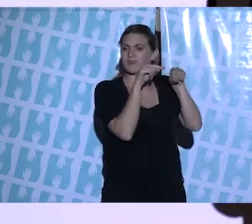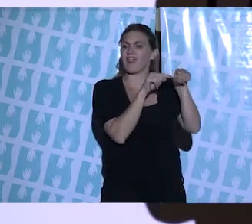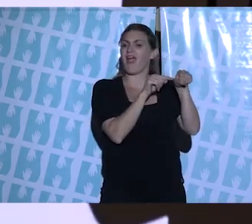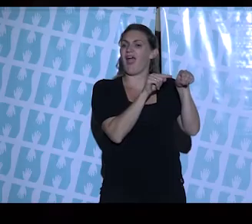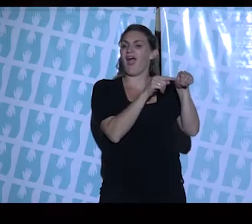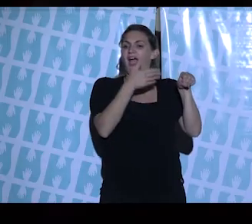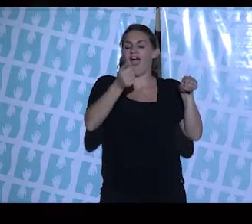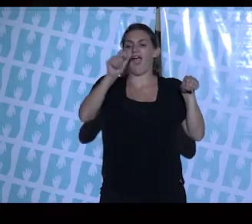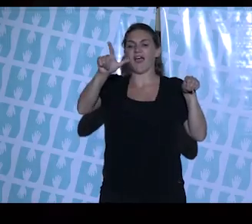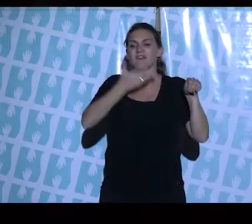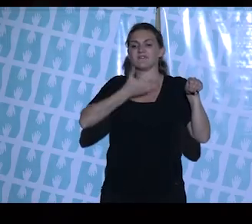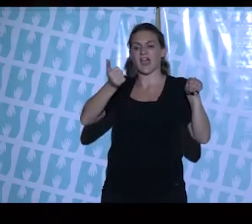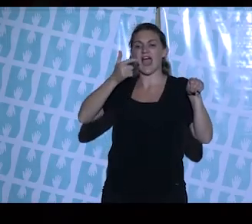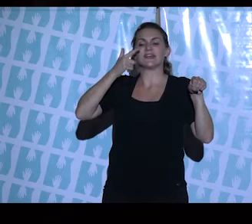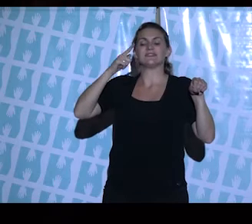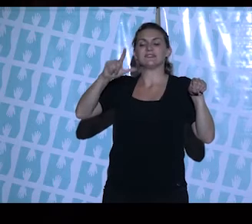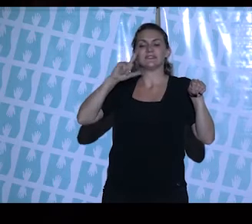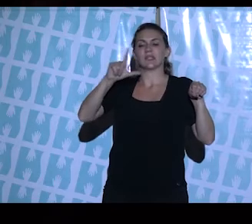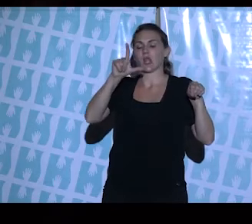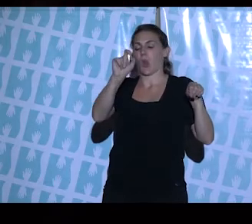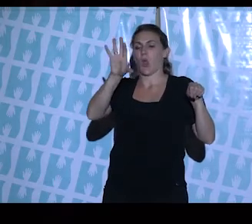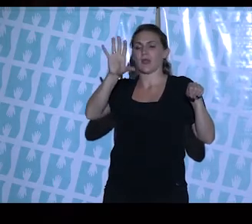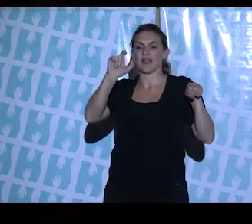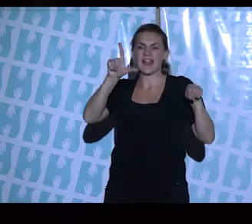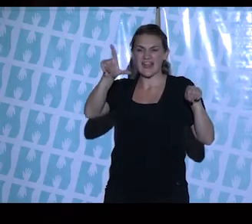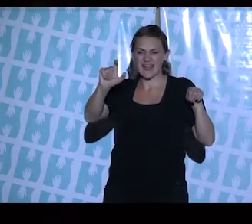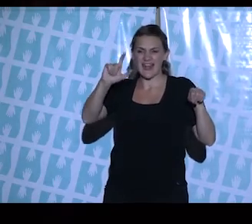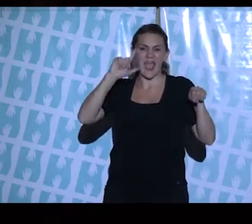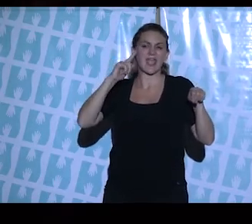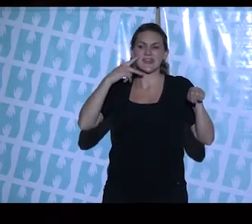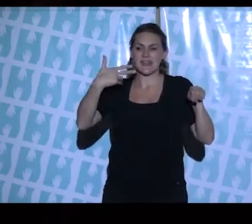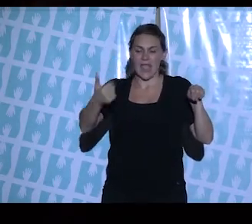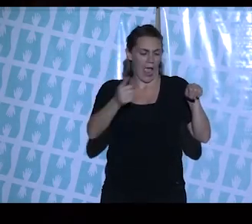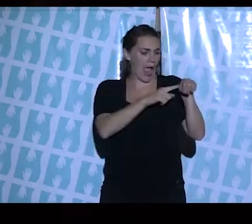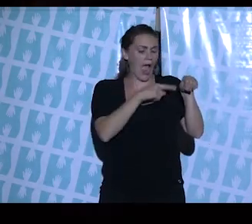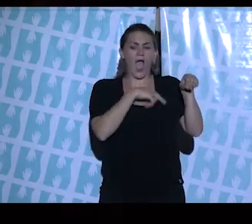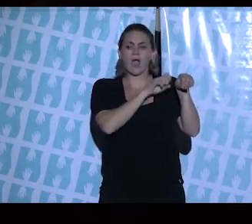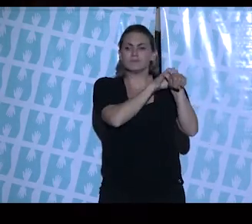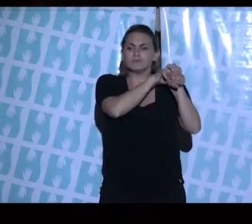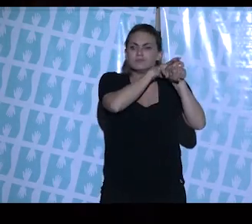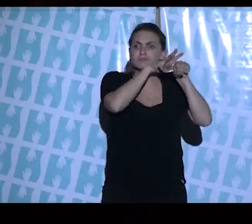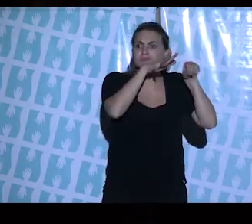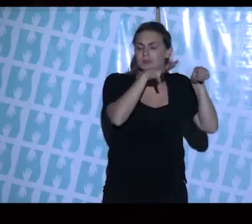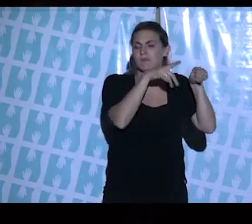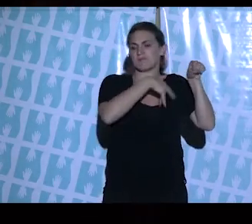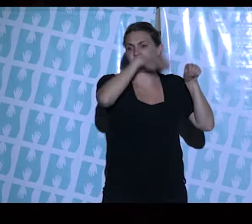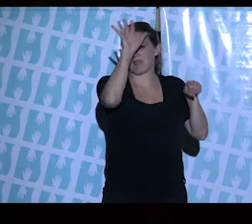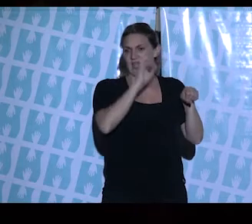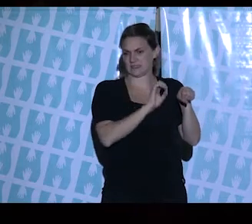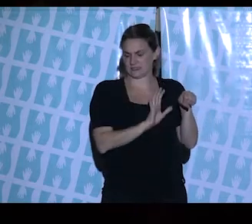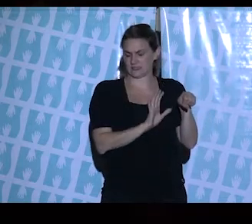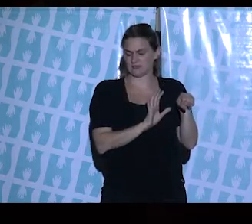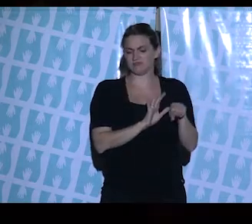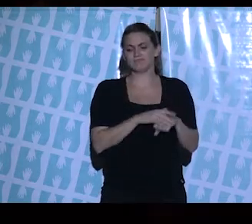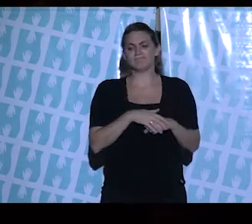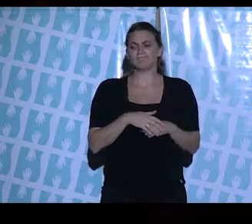la alfa-sinucleína, esta proteína, a áreas celulares más remotas. Y que en otros